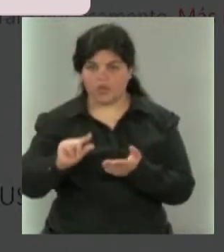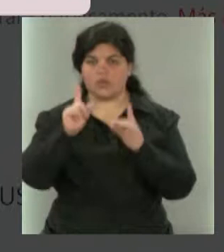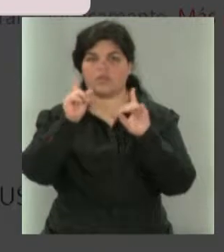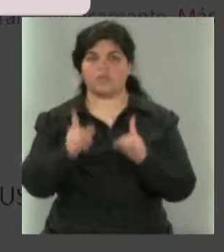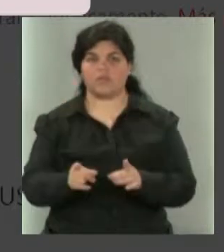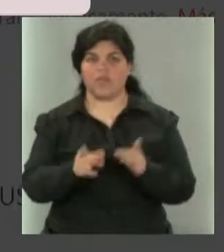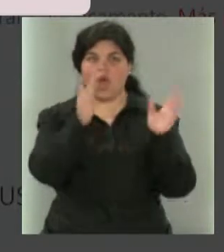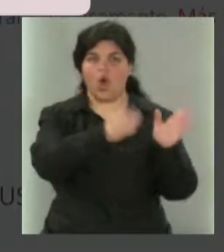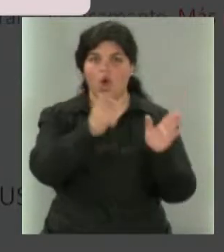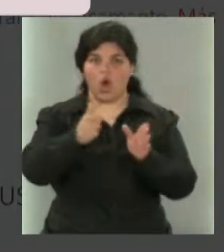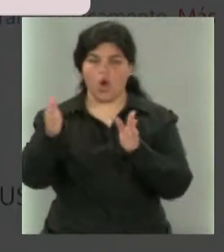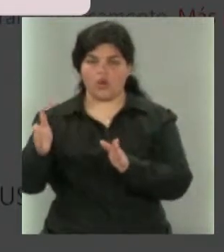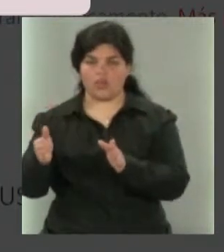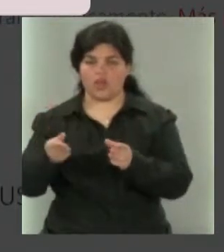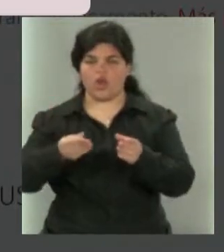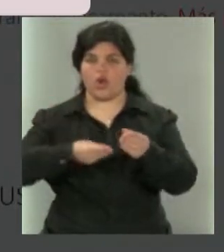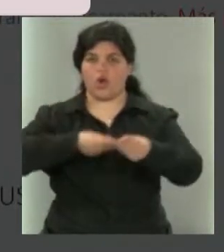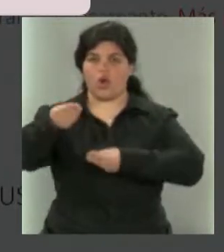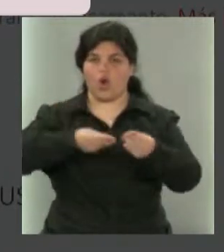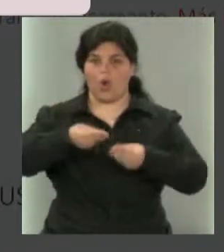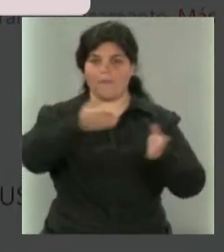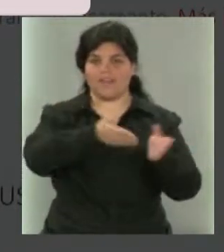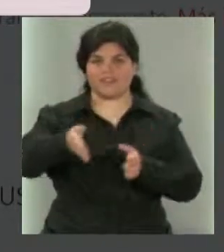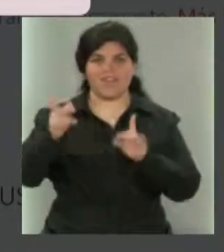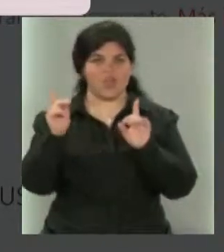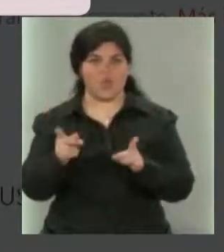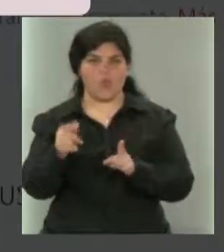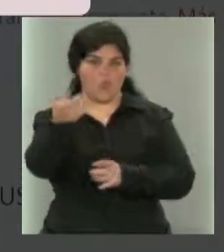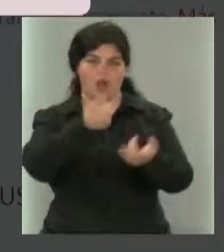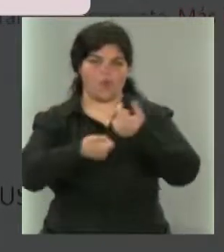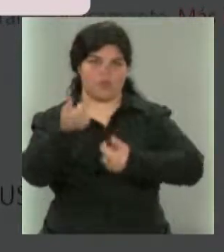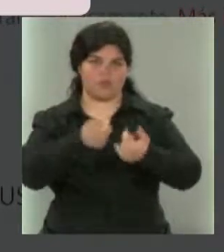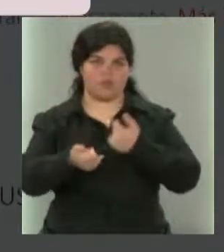el ordenamiento de la cadena comercial, como planteó Sergio Villanueva recién.